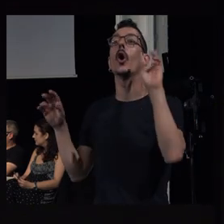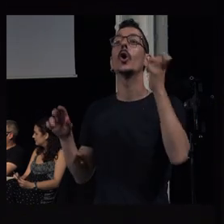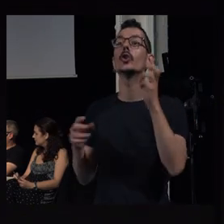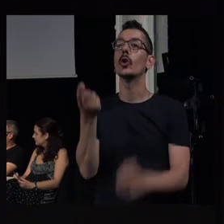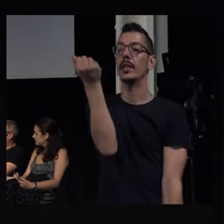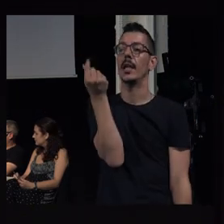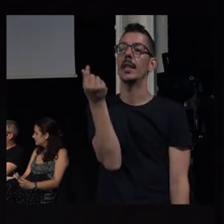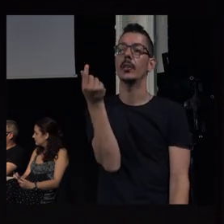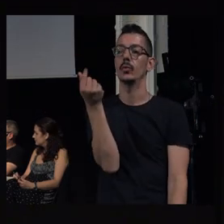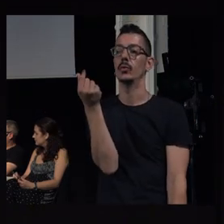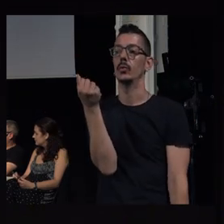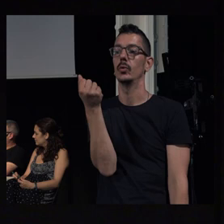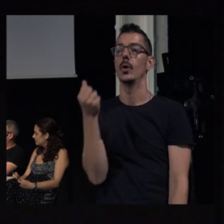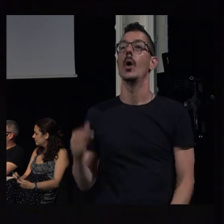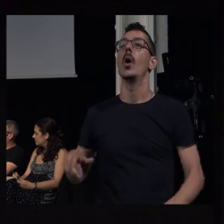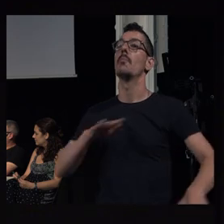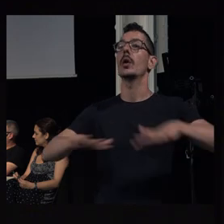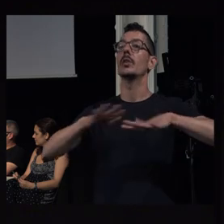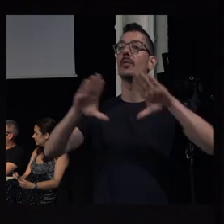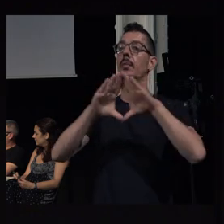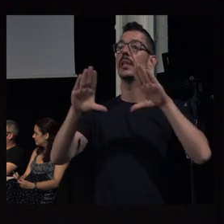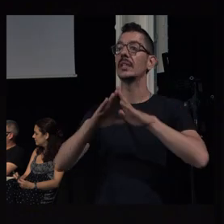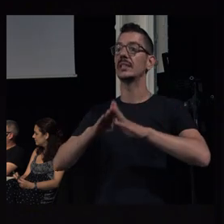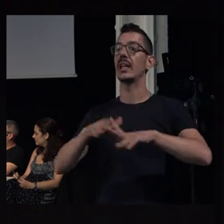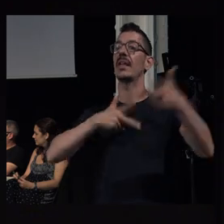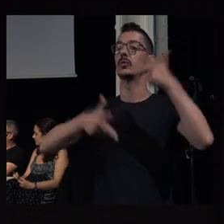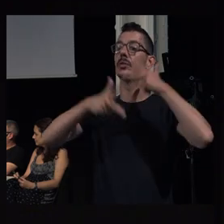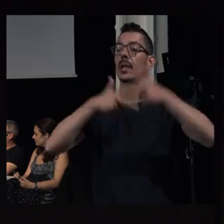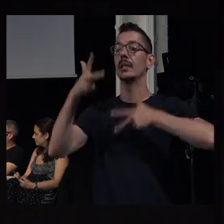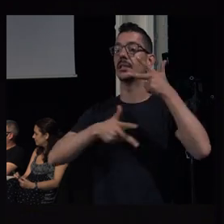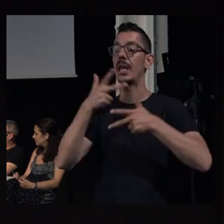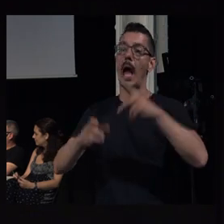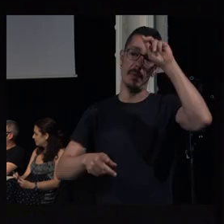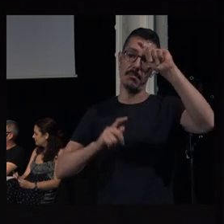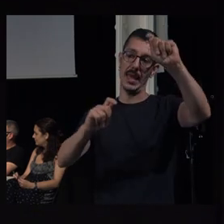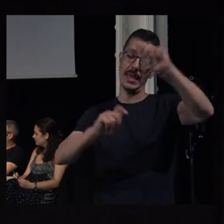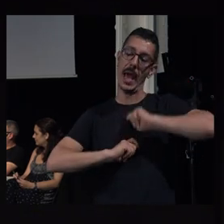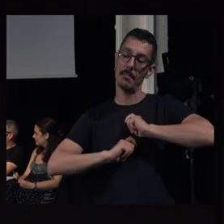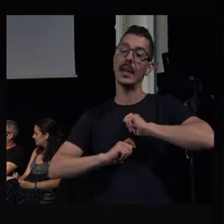en el movimiento feminista de Euskal Herria, y no penséis que es un insulto, es una cosa que me halaga mucho, me llaman el tío Gilito.